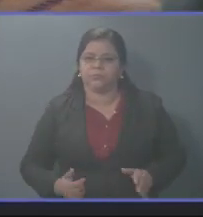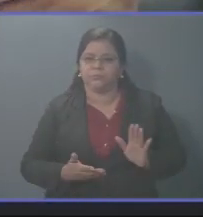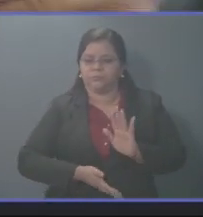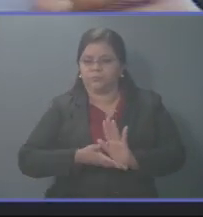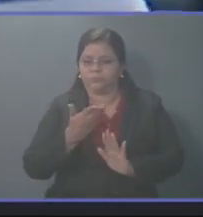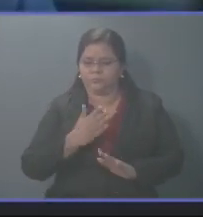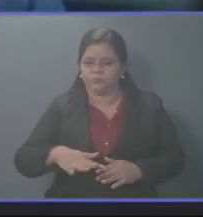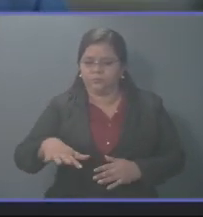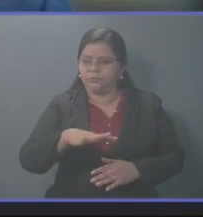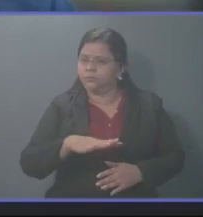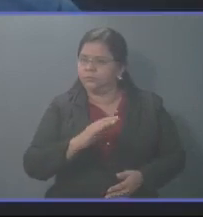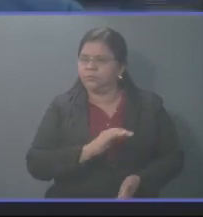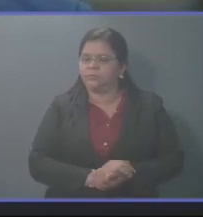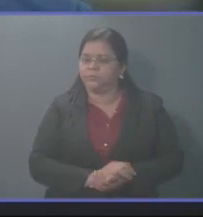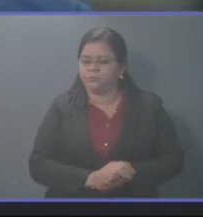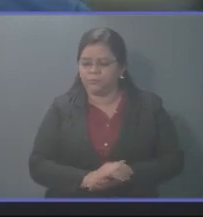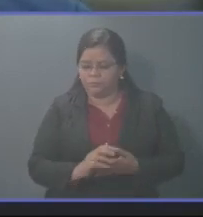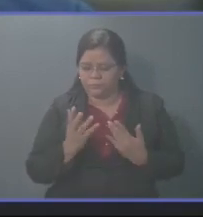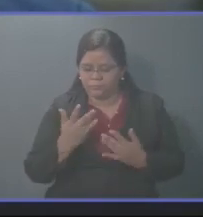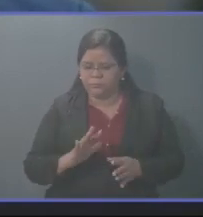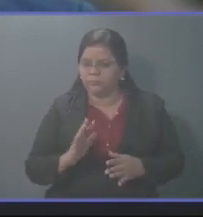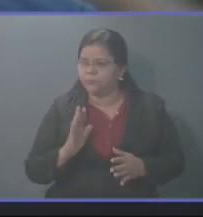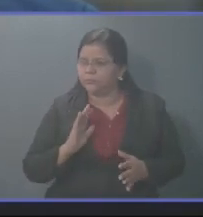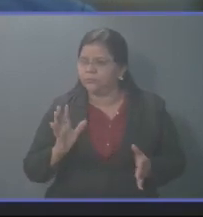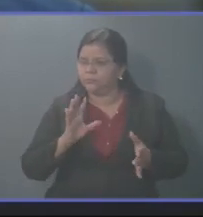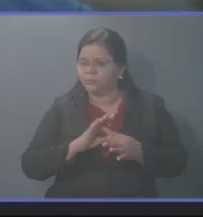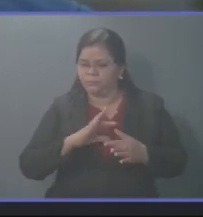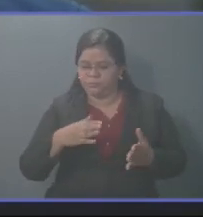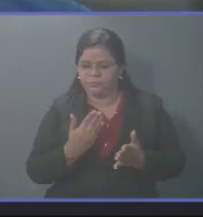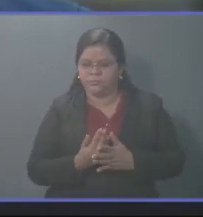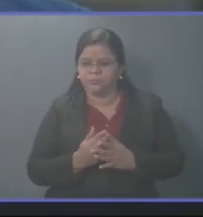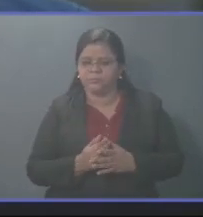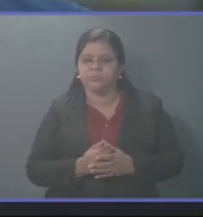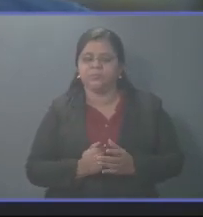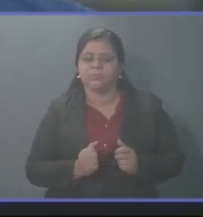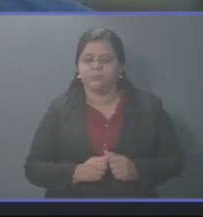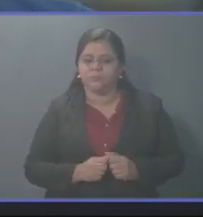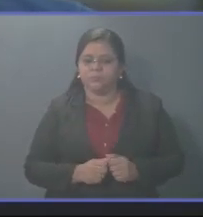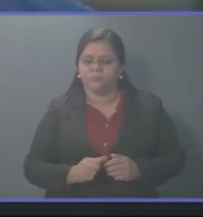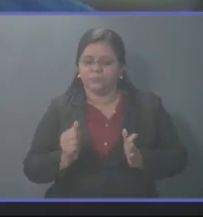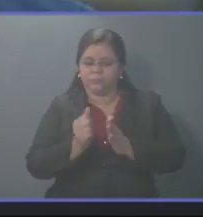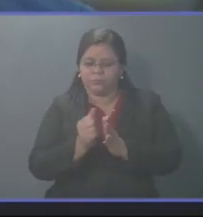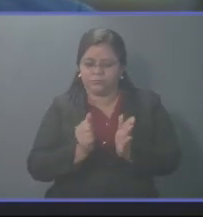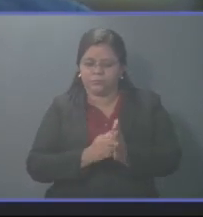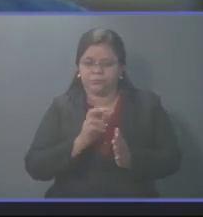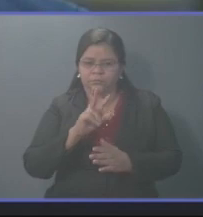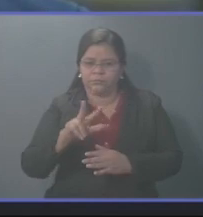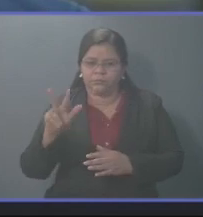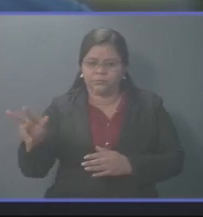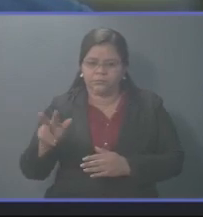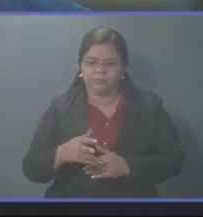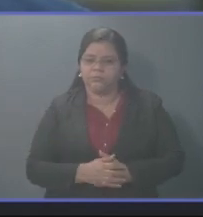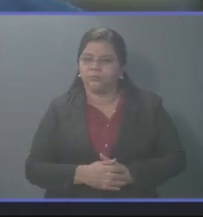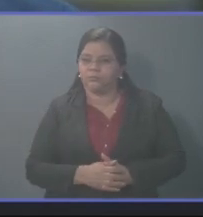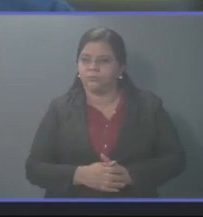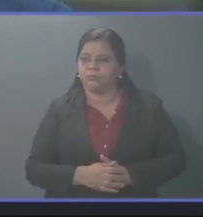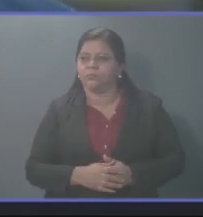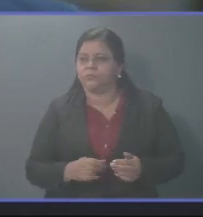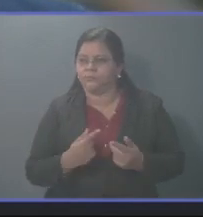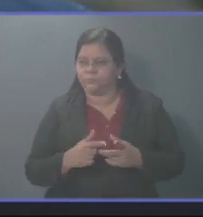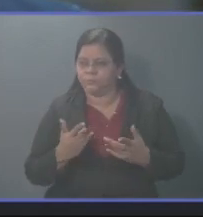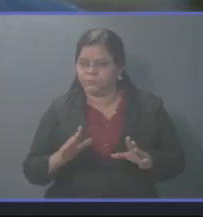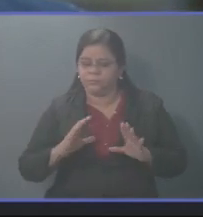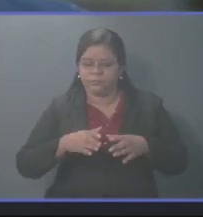Desarrollo Territorial. Reconocimiento del Comité Paralímpico de El Salvador. Artículo 33. Se reconoce al